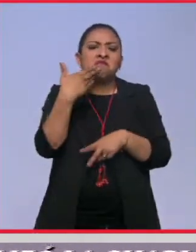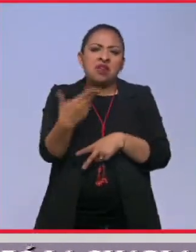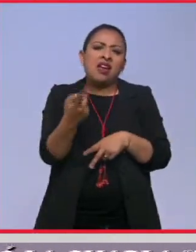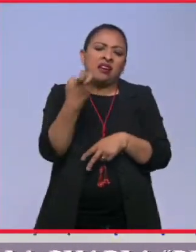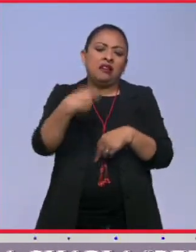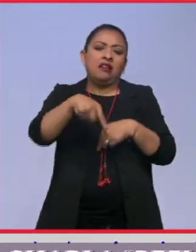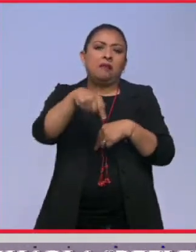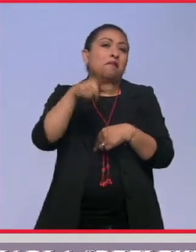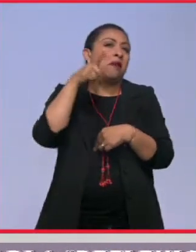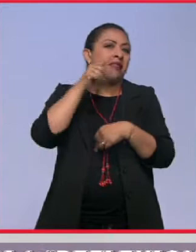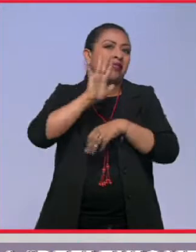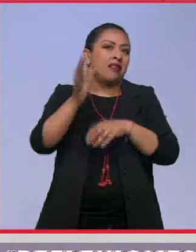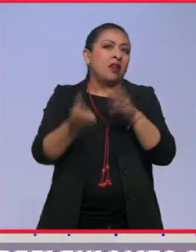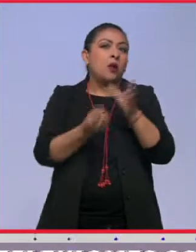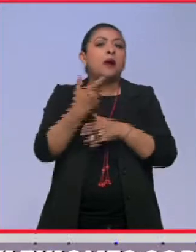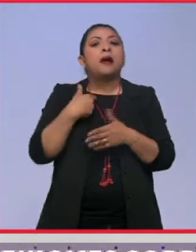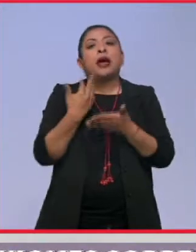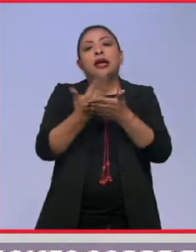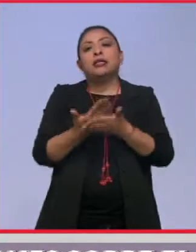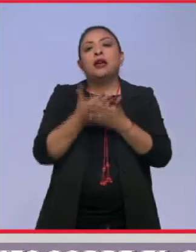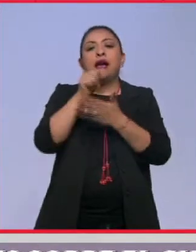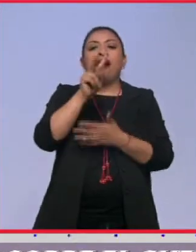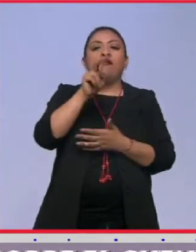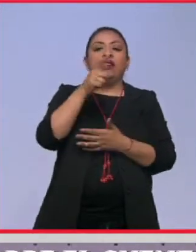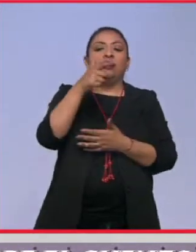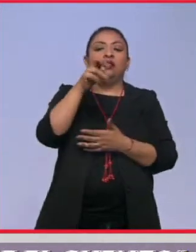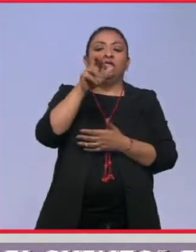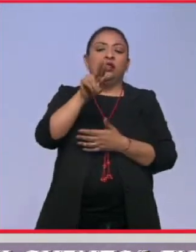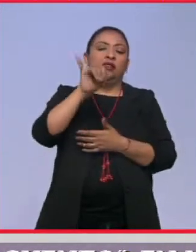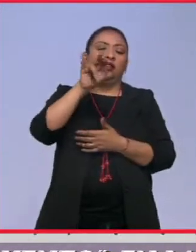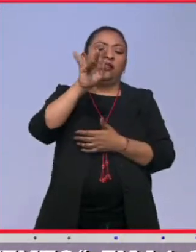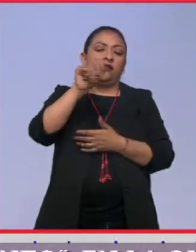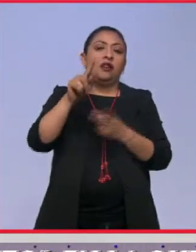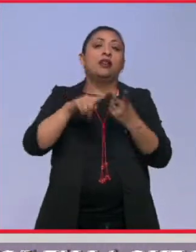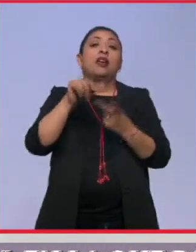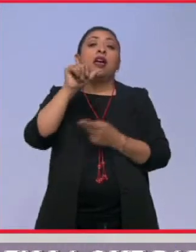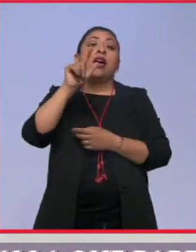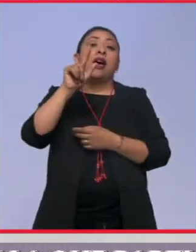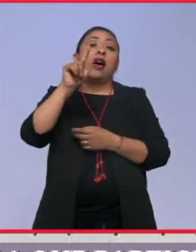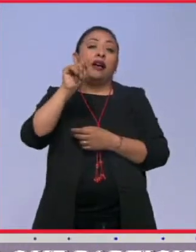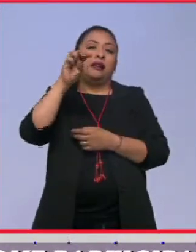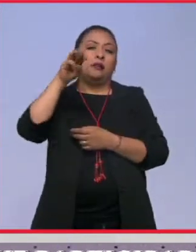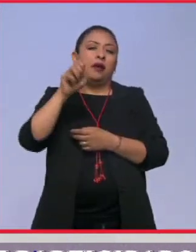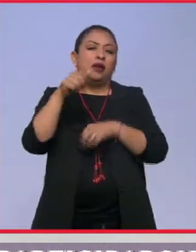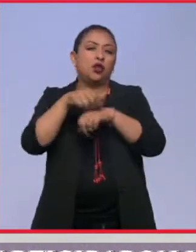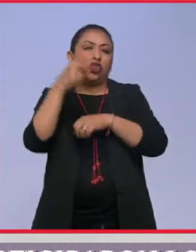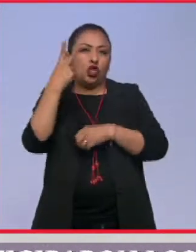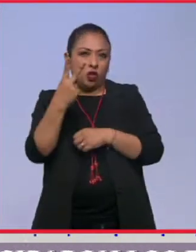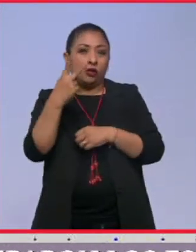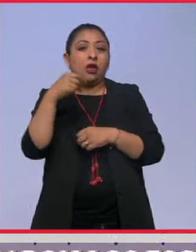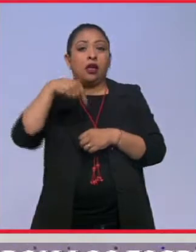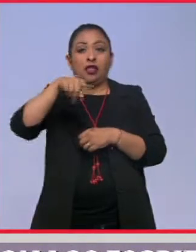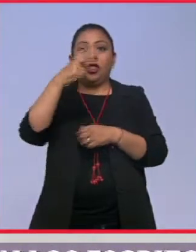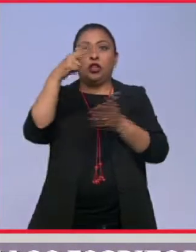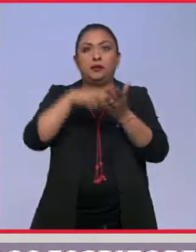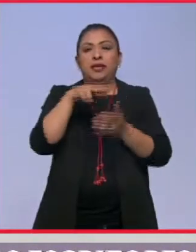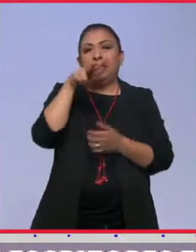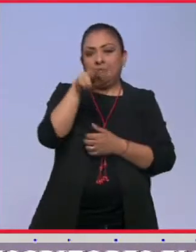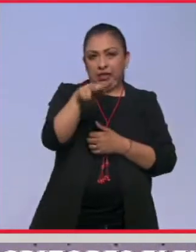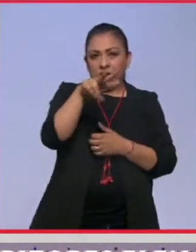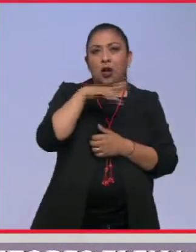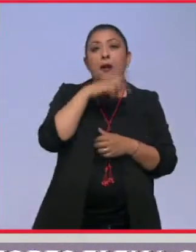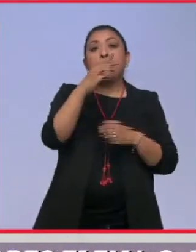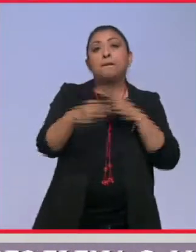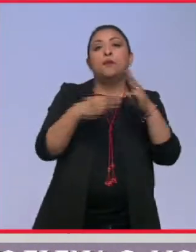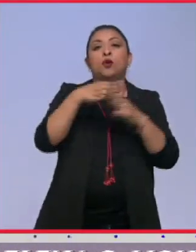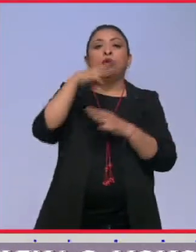esperamos Avengers Infinity War, ¿no? Y Ant-Man 2, que son las otras dos películas con las que llegan en este 2018 el